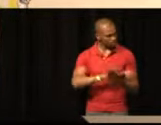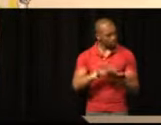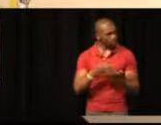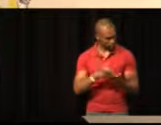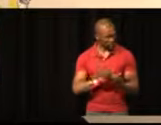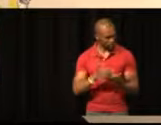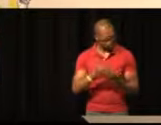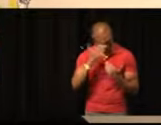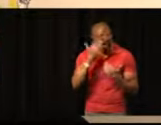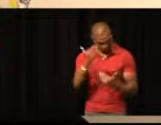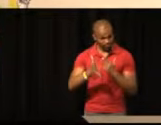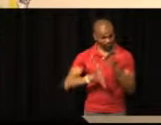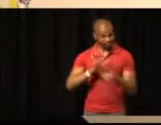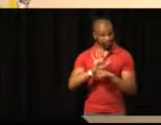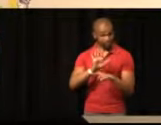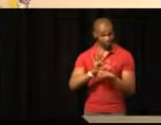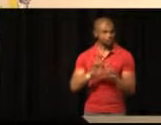nuestro intérprete de Libras,